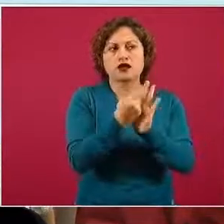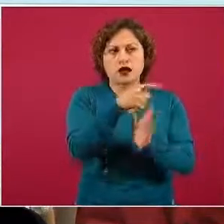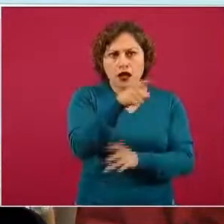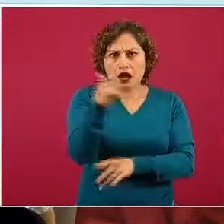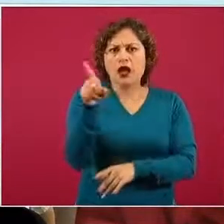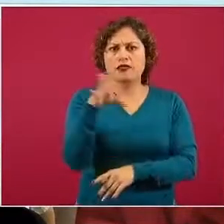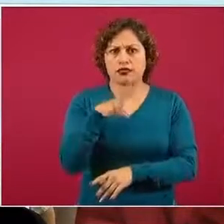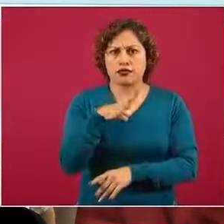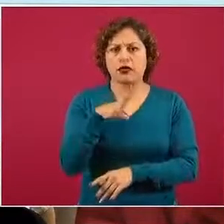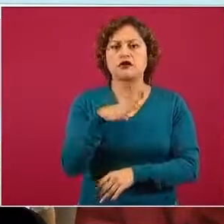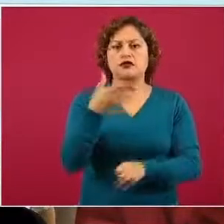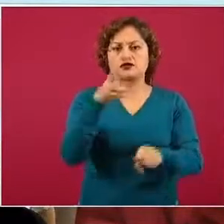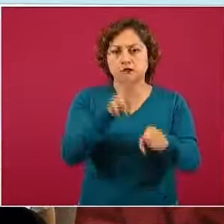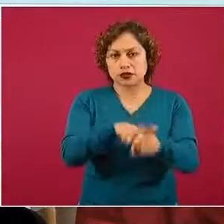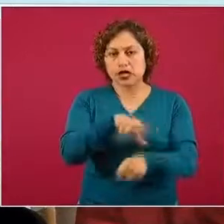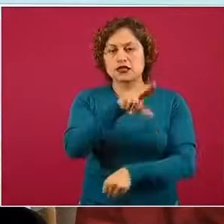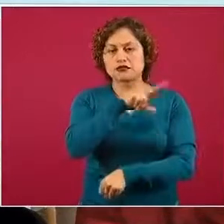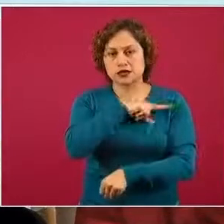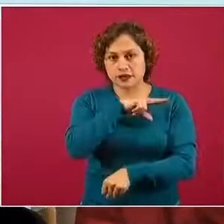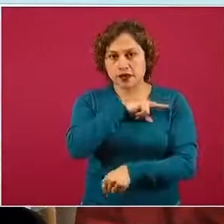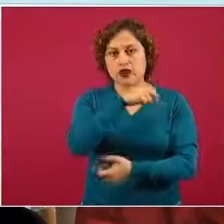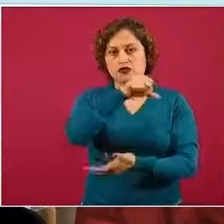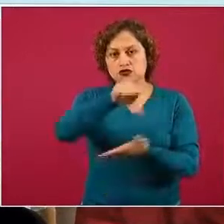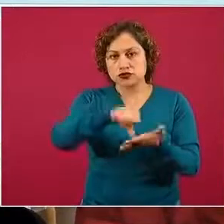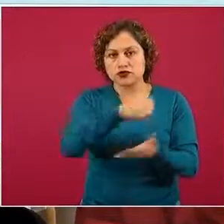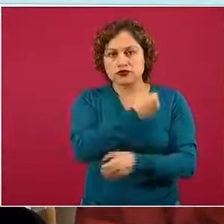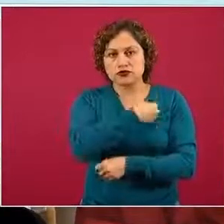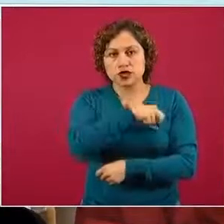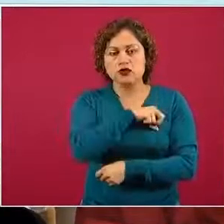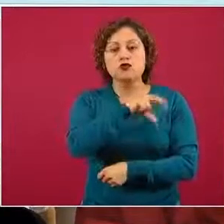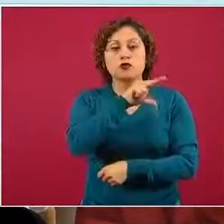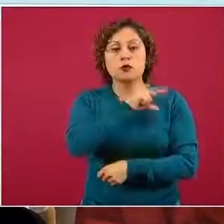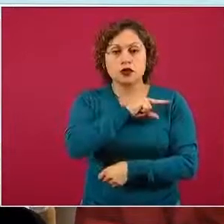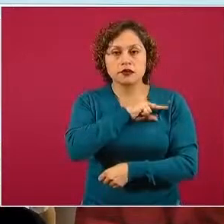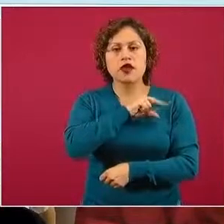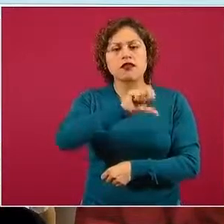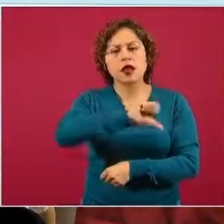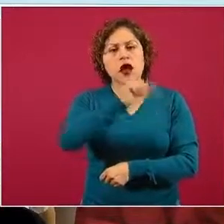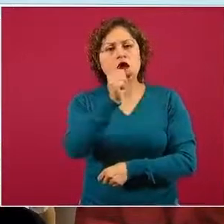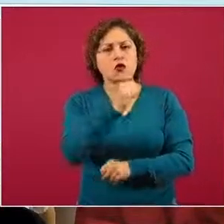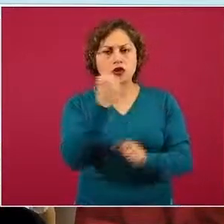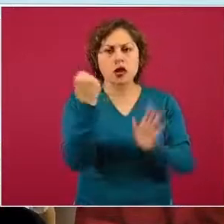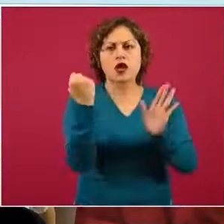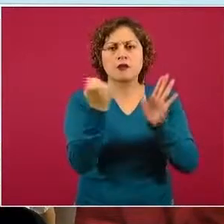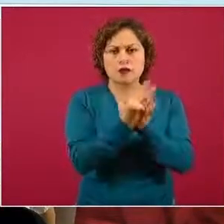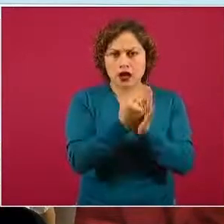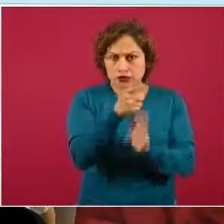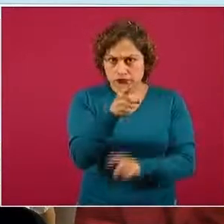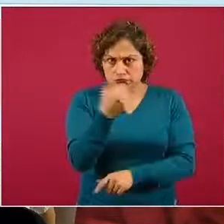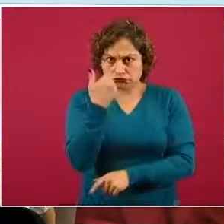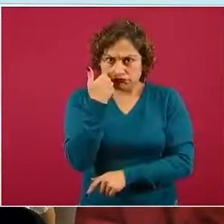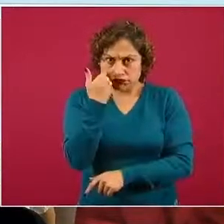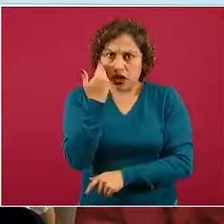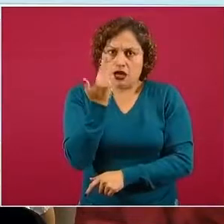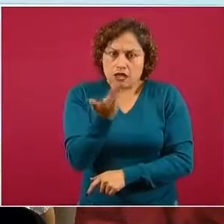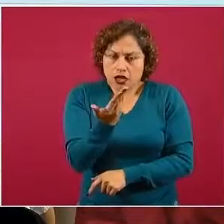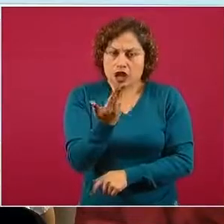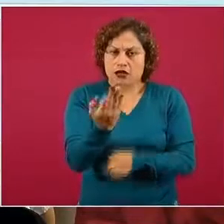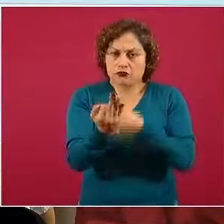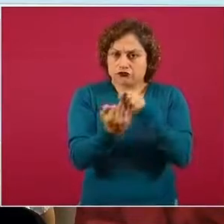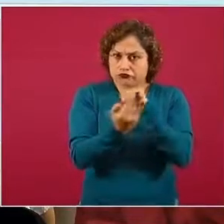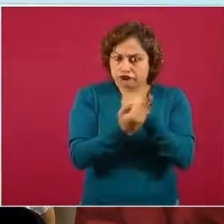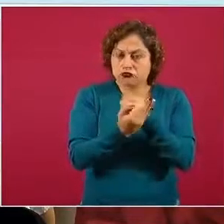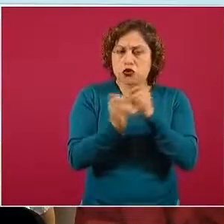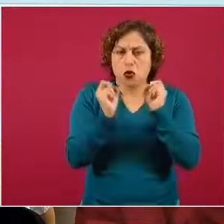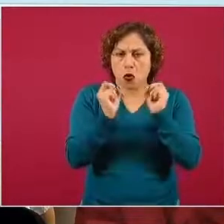sector privado y que las personas que a lo mejor no pertenecen a un grupo de riesgo pero quieren tener la protección de influenza,